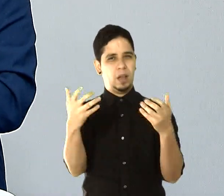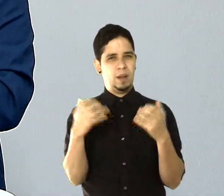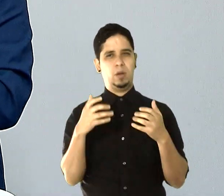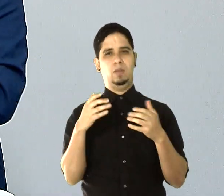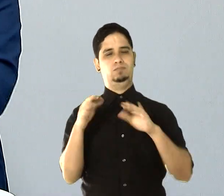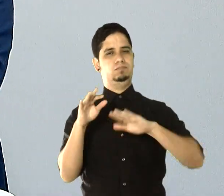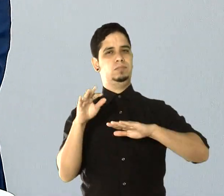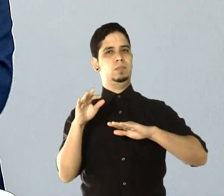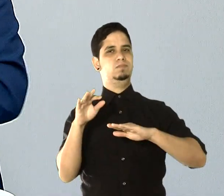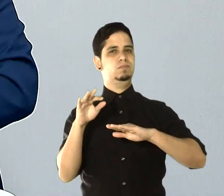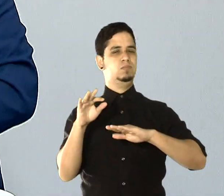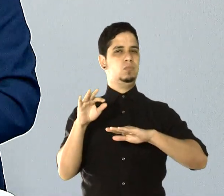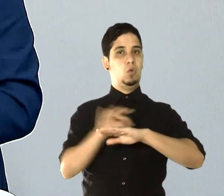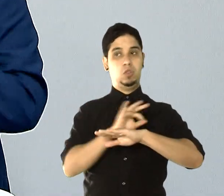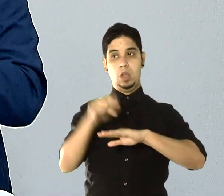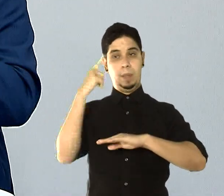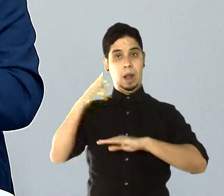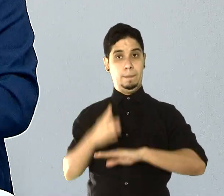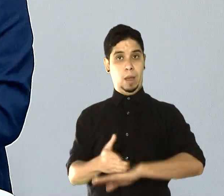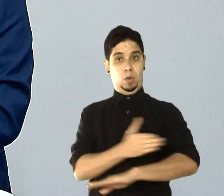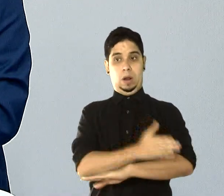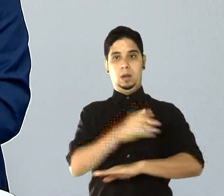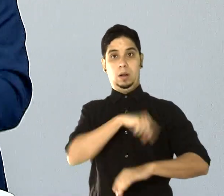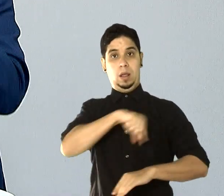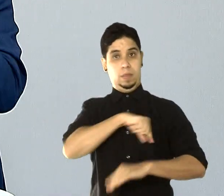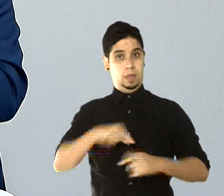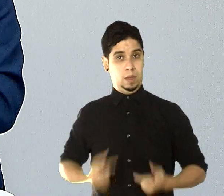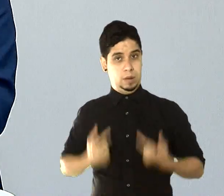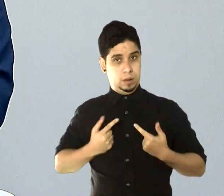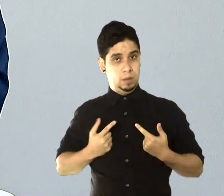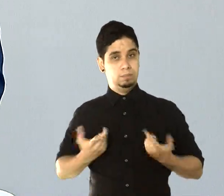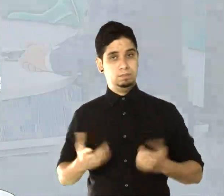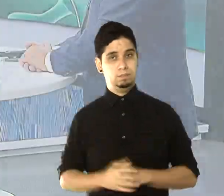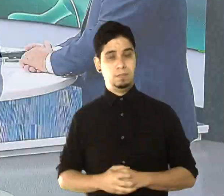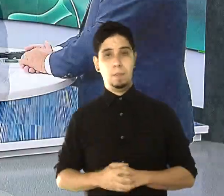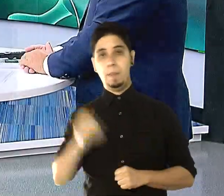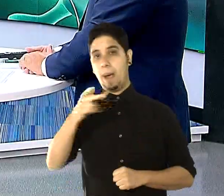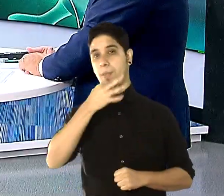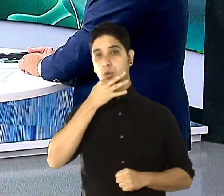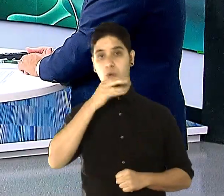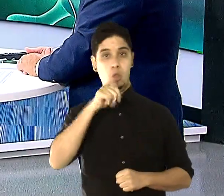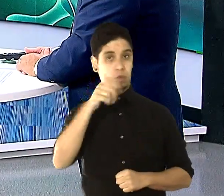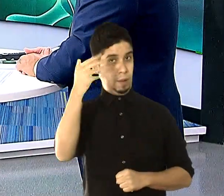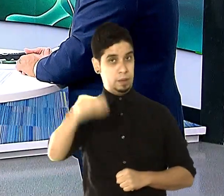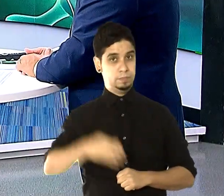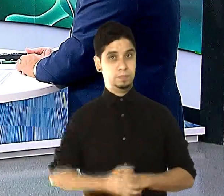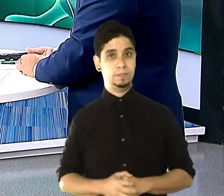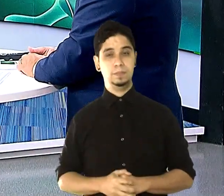sirva para mejorar la calidad de vida del puertorriqueño y una mejor infraestructura. Regresamos enseguida.